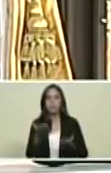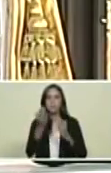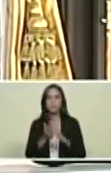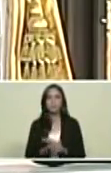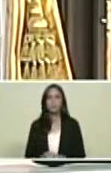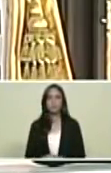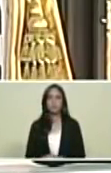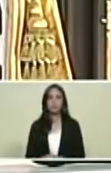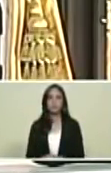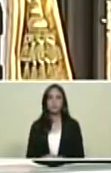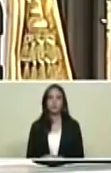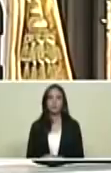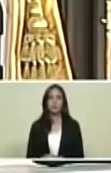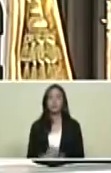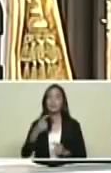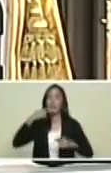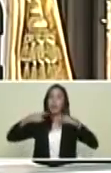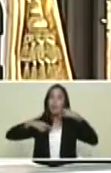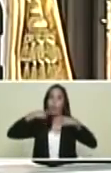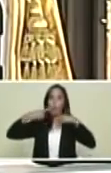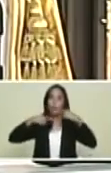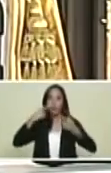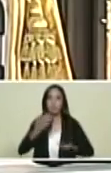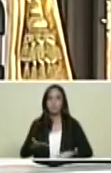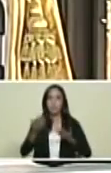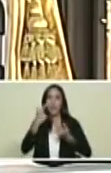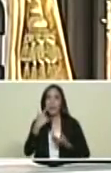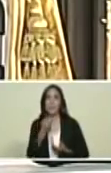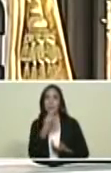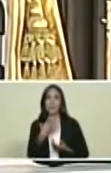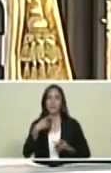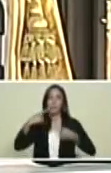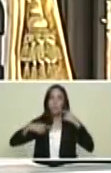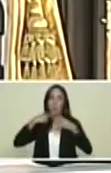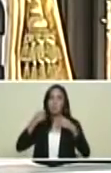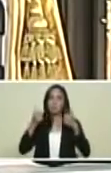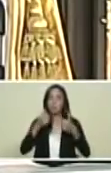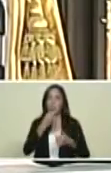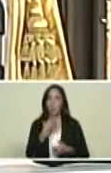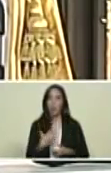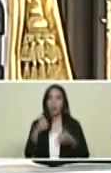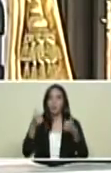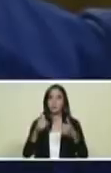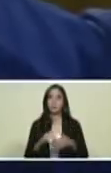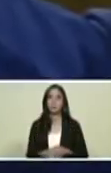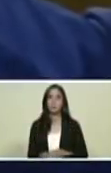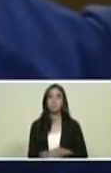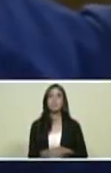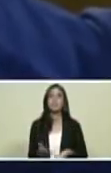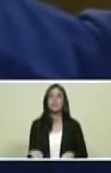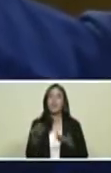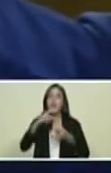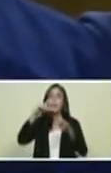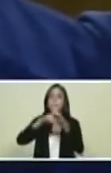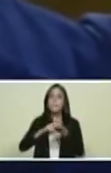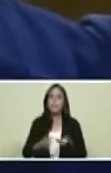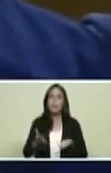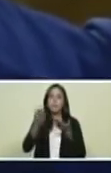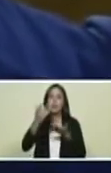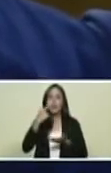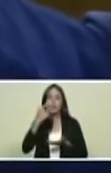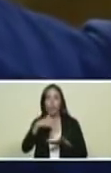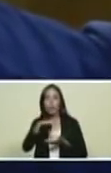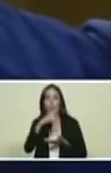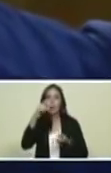aquí? Miren sus colores. No, hombre, mira. Sus colores, Cilia. Aquí está Cilia Flores de